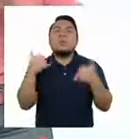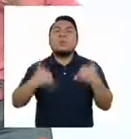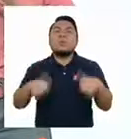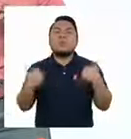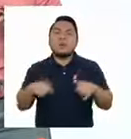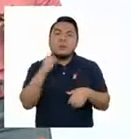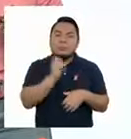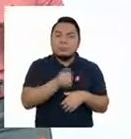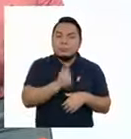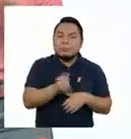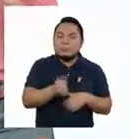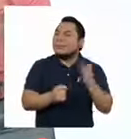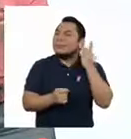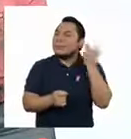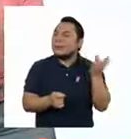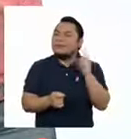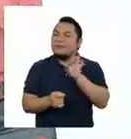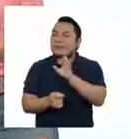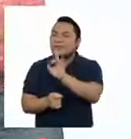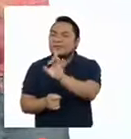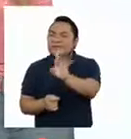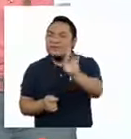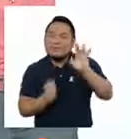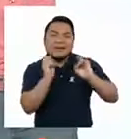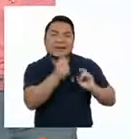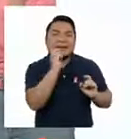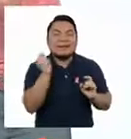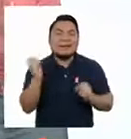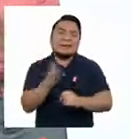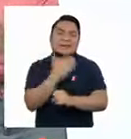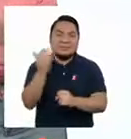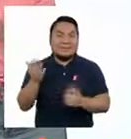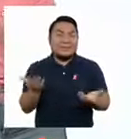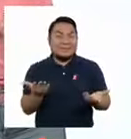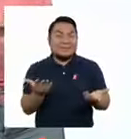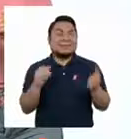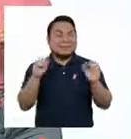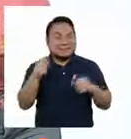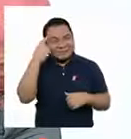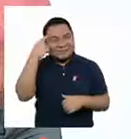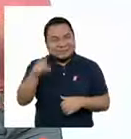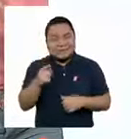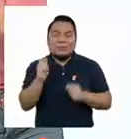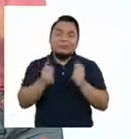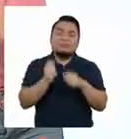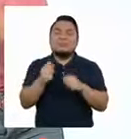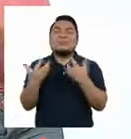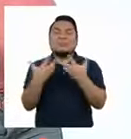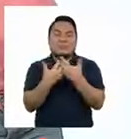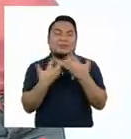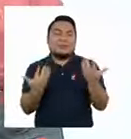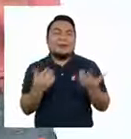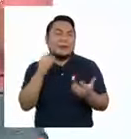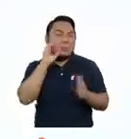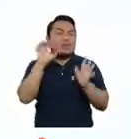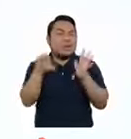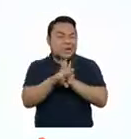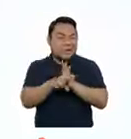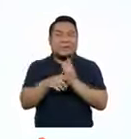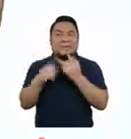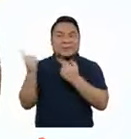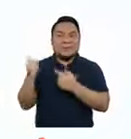encontrar diferentes sonidos, pero tratando de hacer una melodía, es decir, siguiendo un ritmo. Algo como